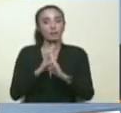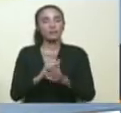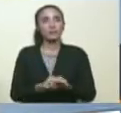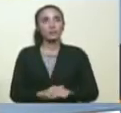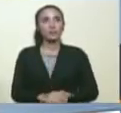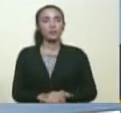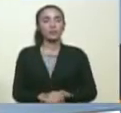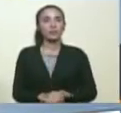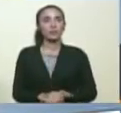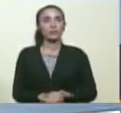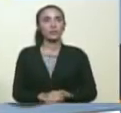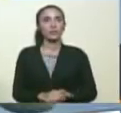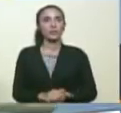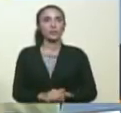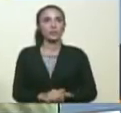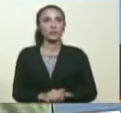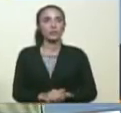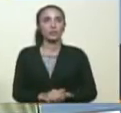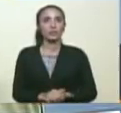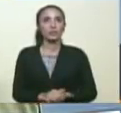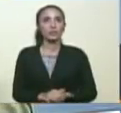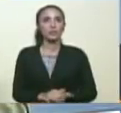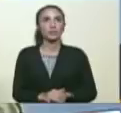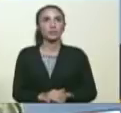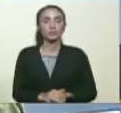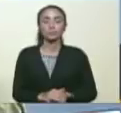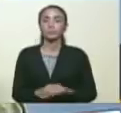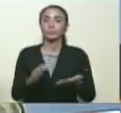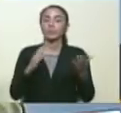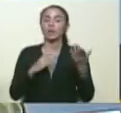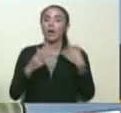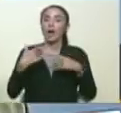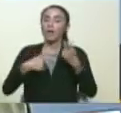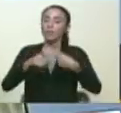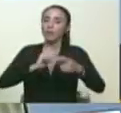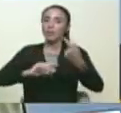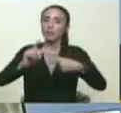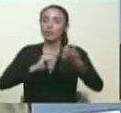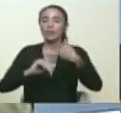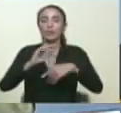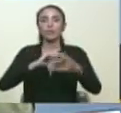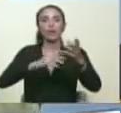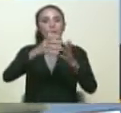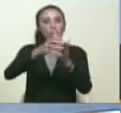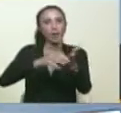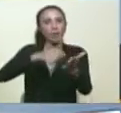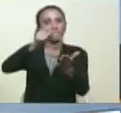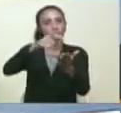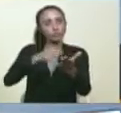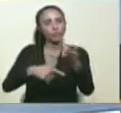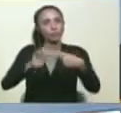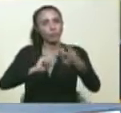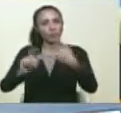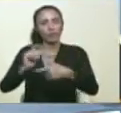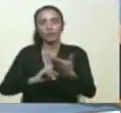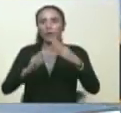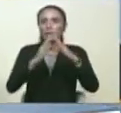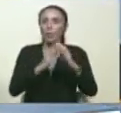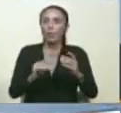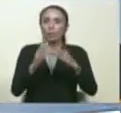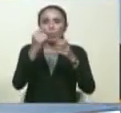profunda, verdadera, venezolana. Las ferias del campo soberano, para que todas las comunidades del país,